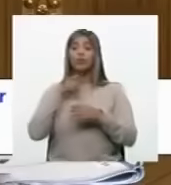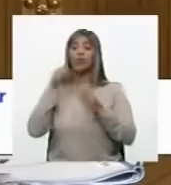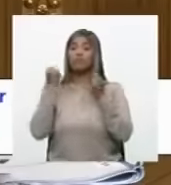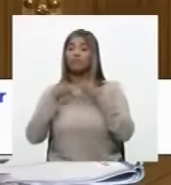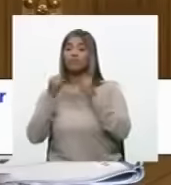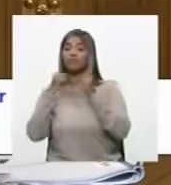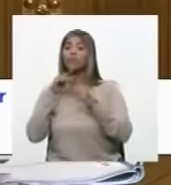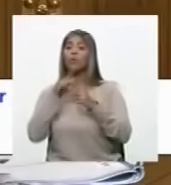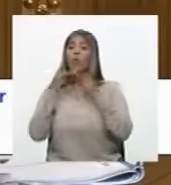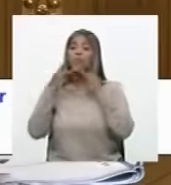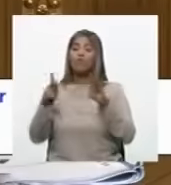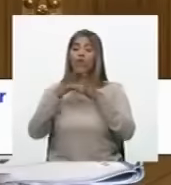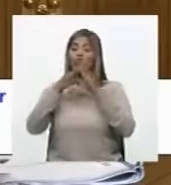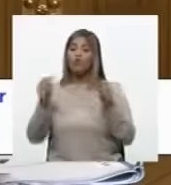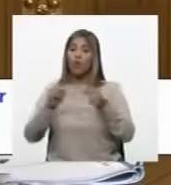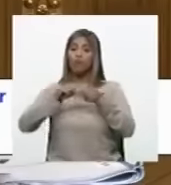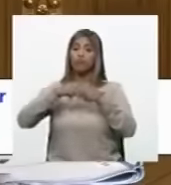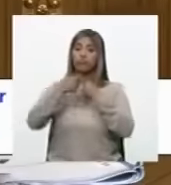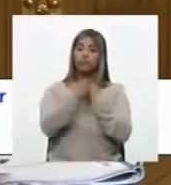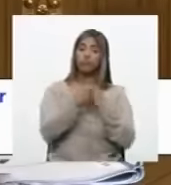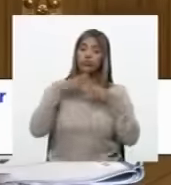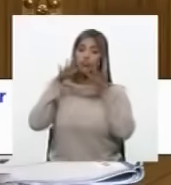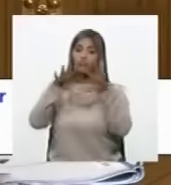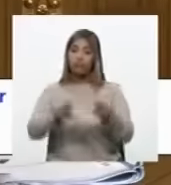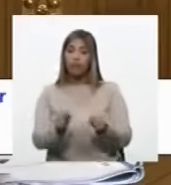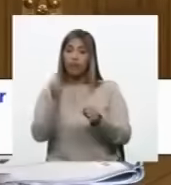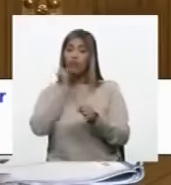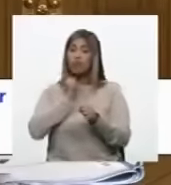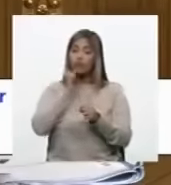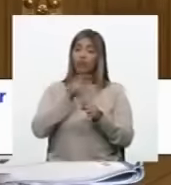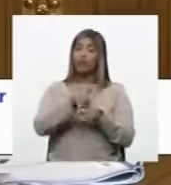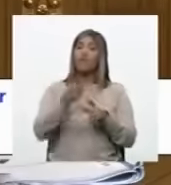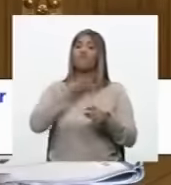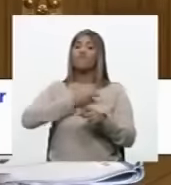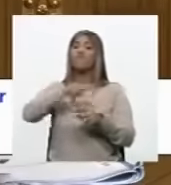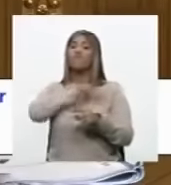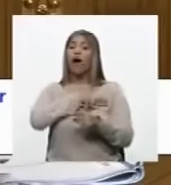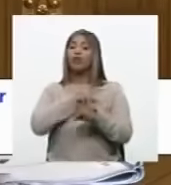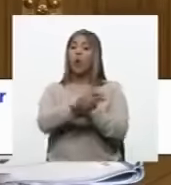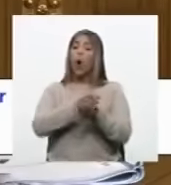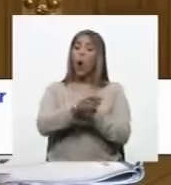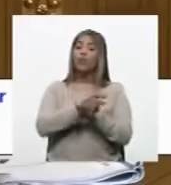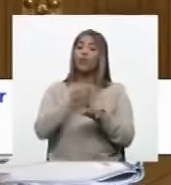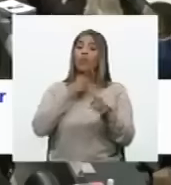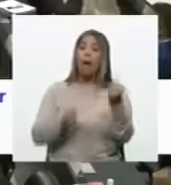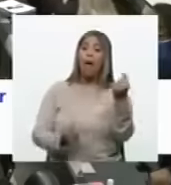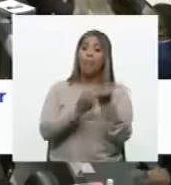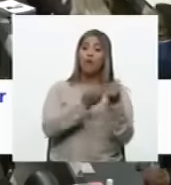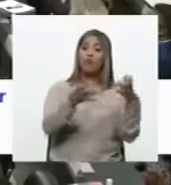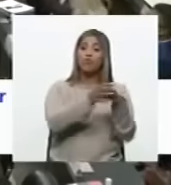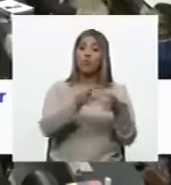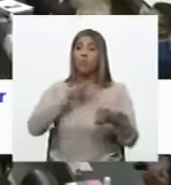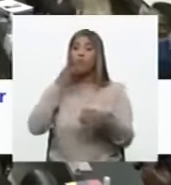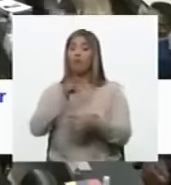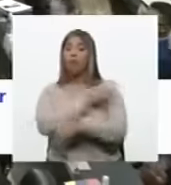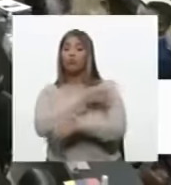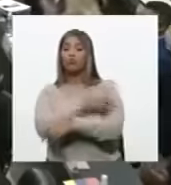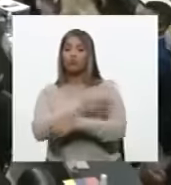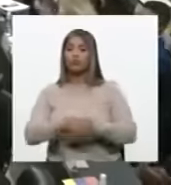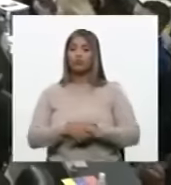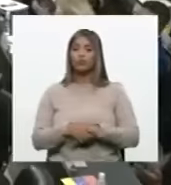ejercicio de cargos públicos de todos los integrantes que usurparon cargos bajo el falso gobierno interino apoyado por los partidos políticos de oposición.